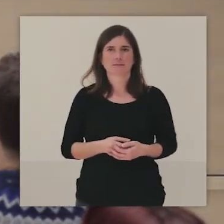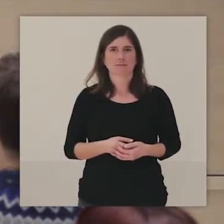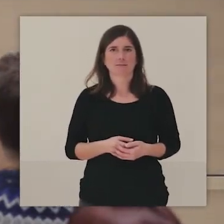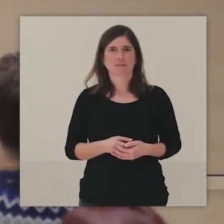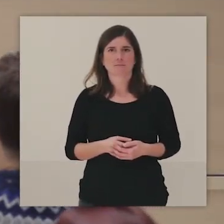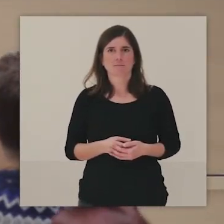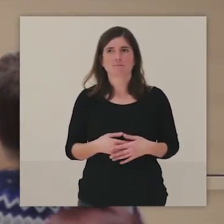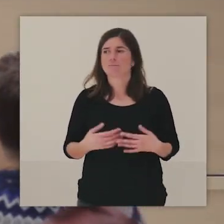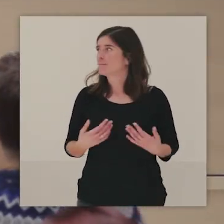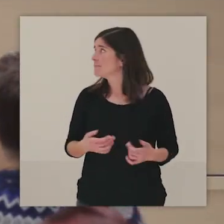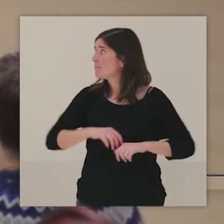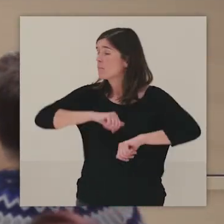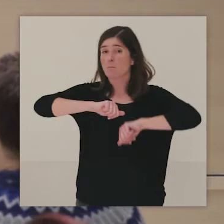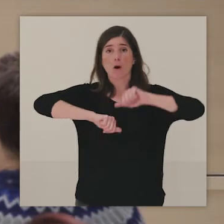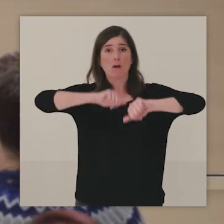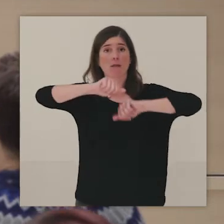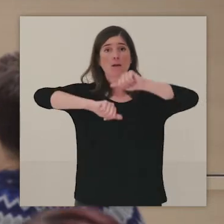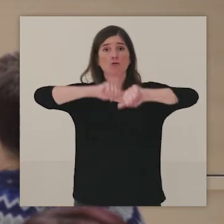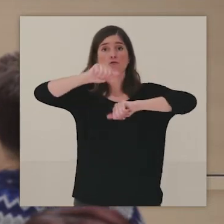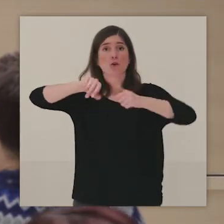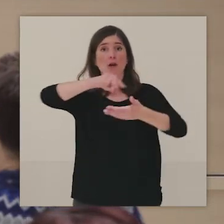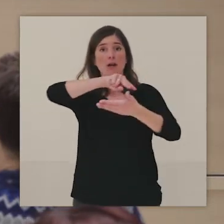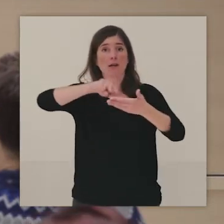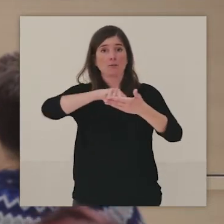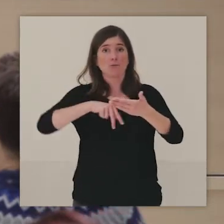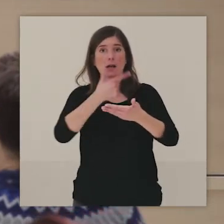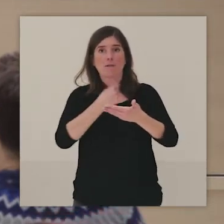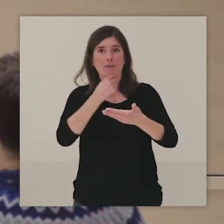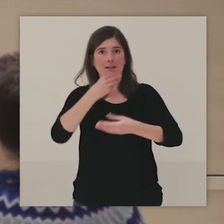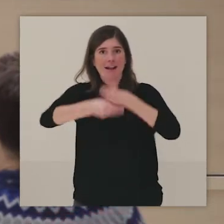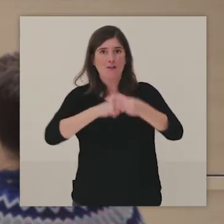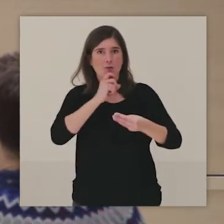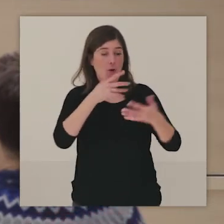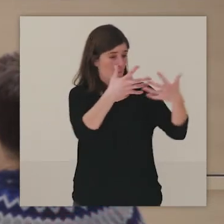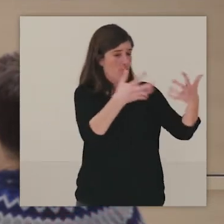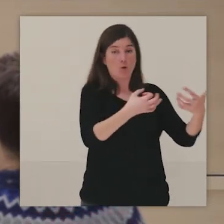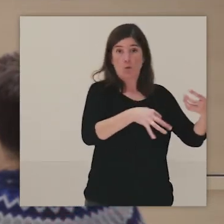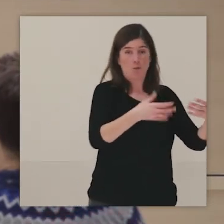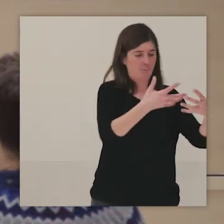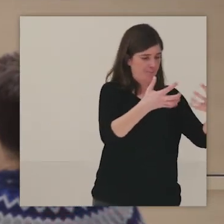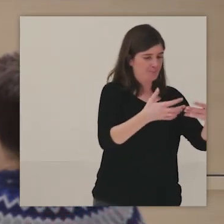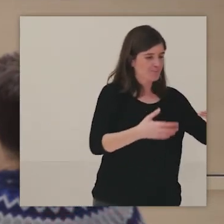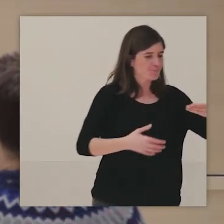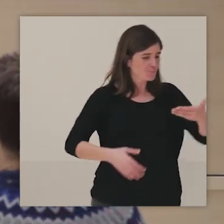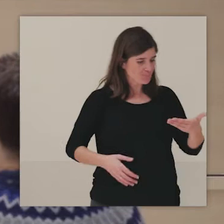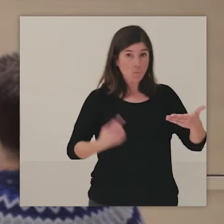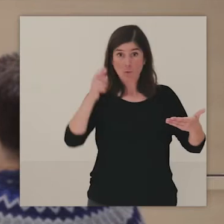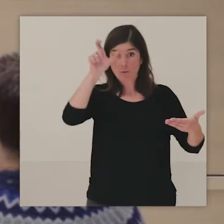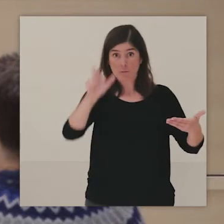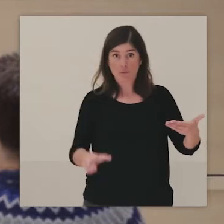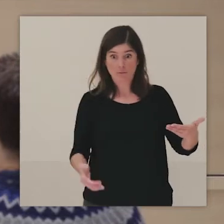proceso de lectura fácil inicialmente es que tenemos un texto original, hay una persona que se encarga de